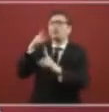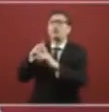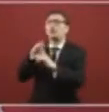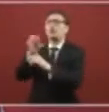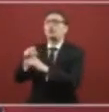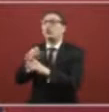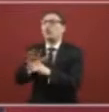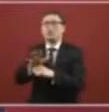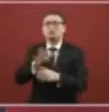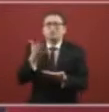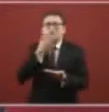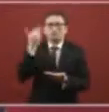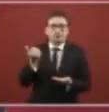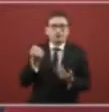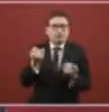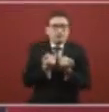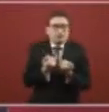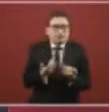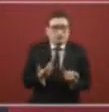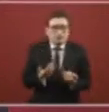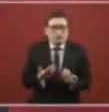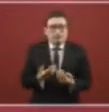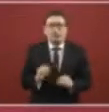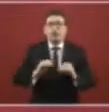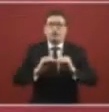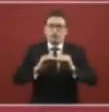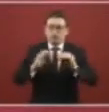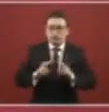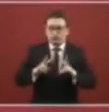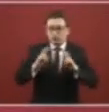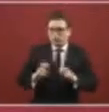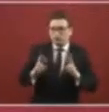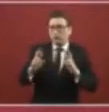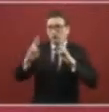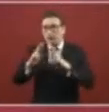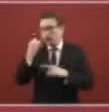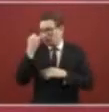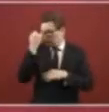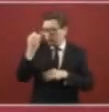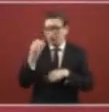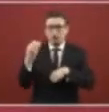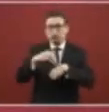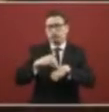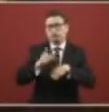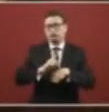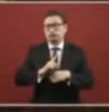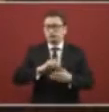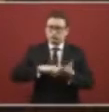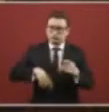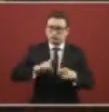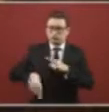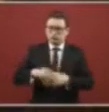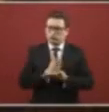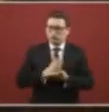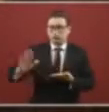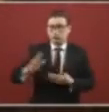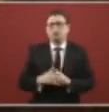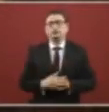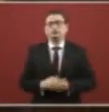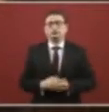que esté sin dogmas sin carga ideológica tiene